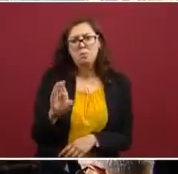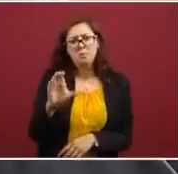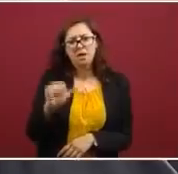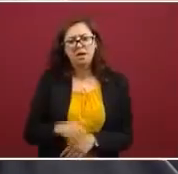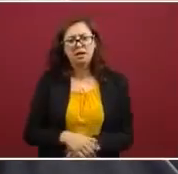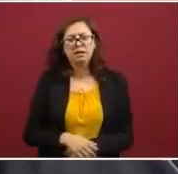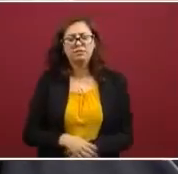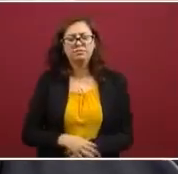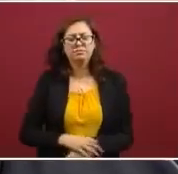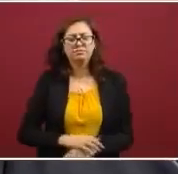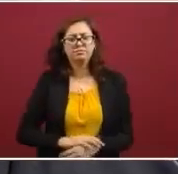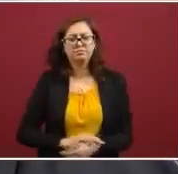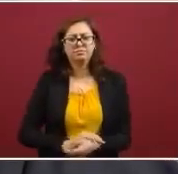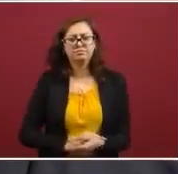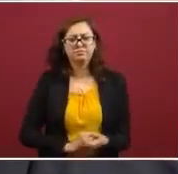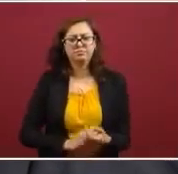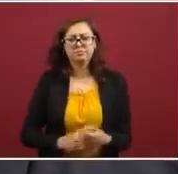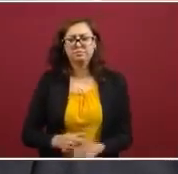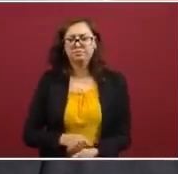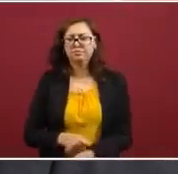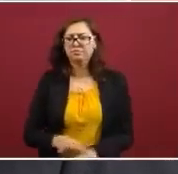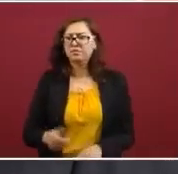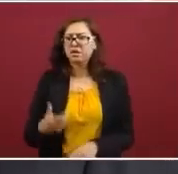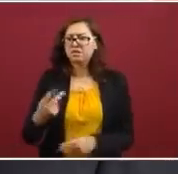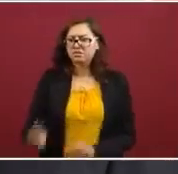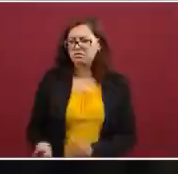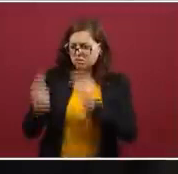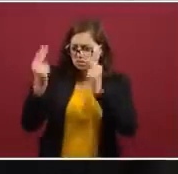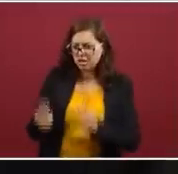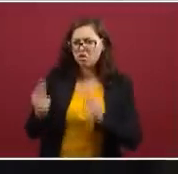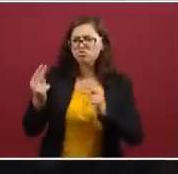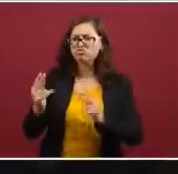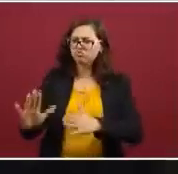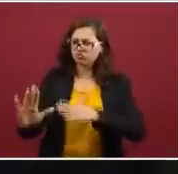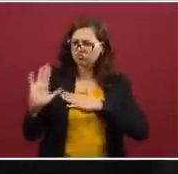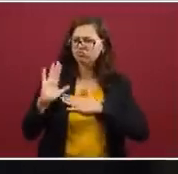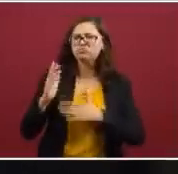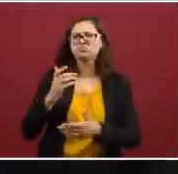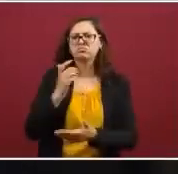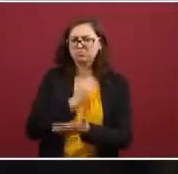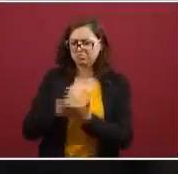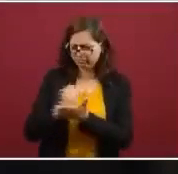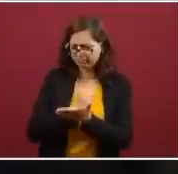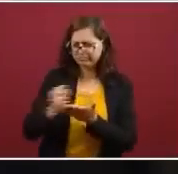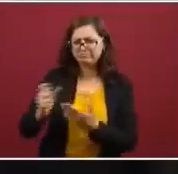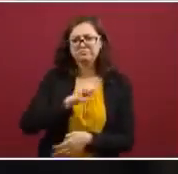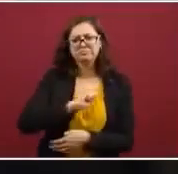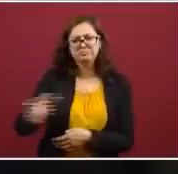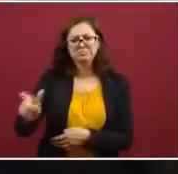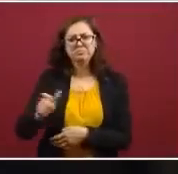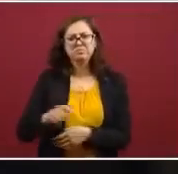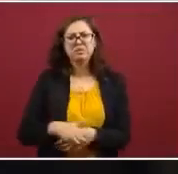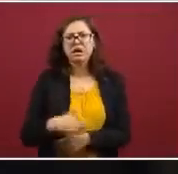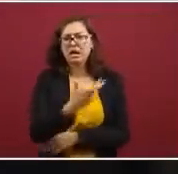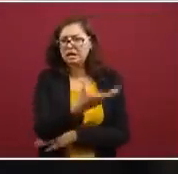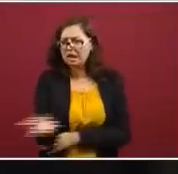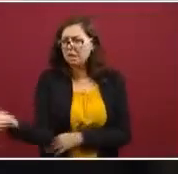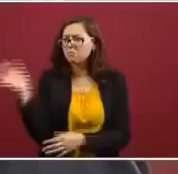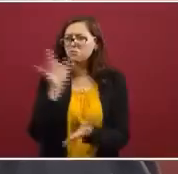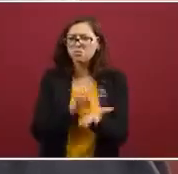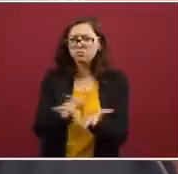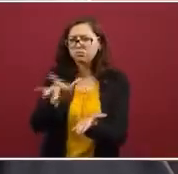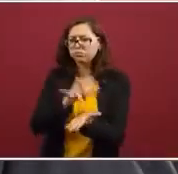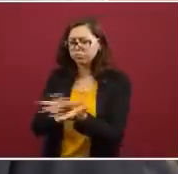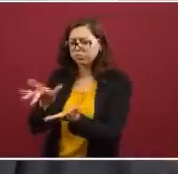créditos a la palabra, apoyo a productores del campo.